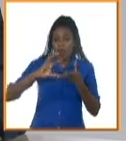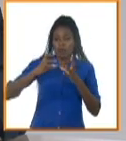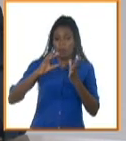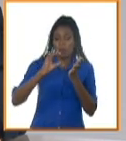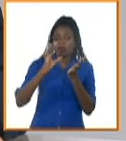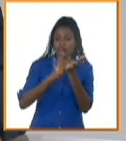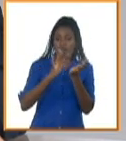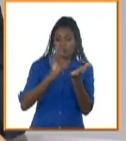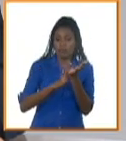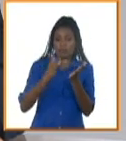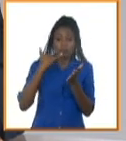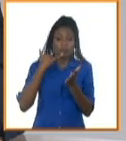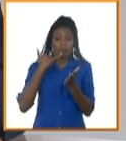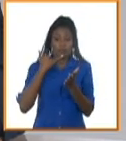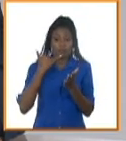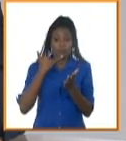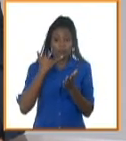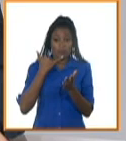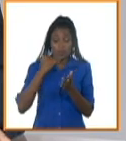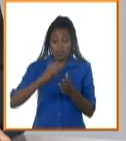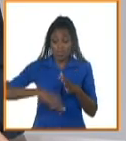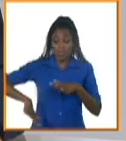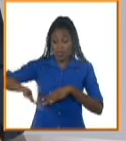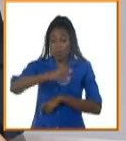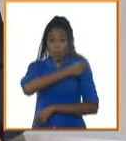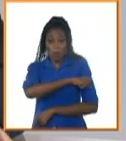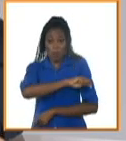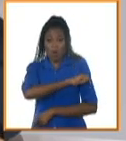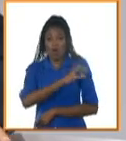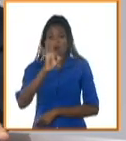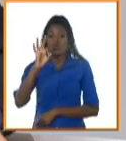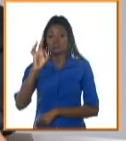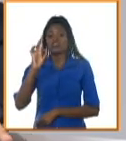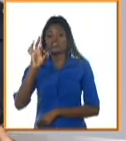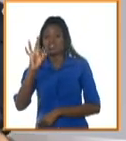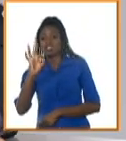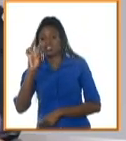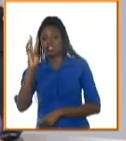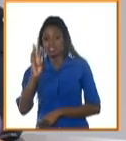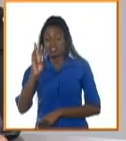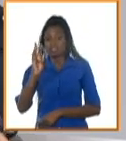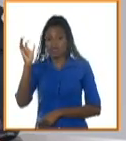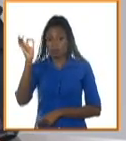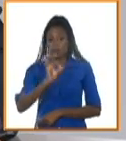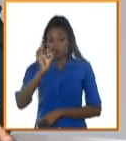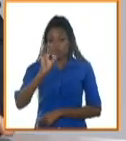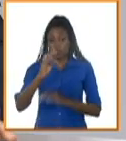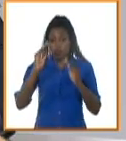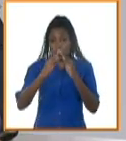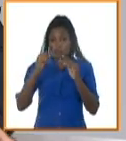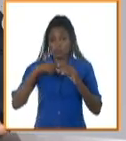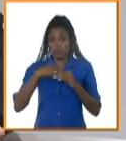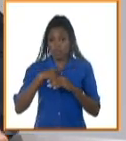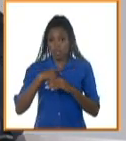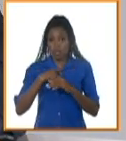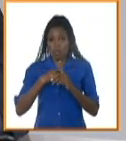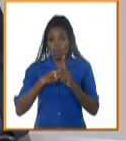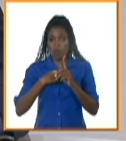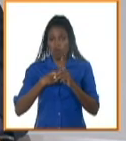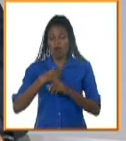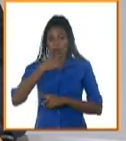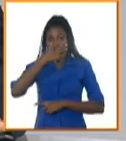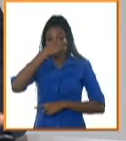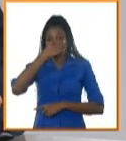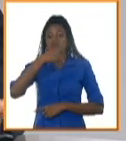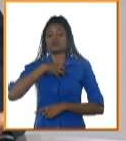83% cobertura poblacional o sea el 83% de los lugares donde viven los cubanos hoy tienen cobertura de telefonía